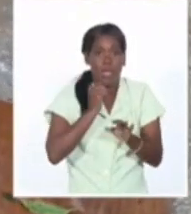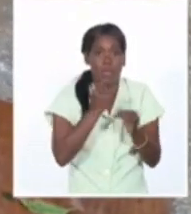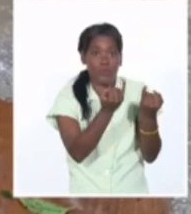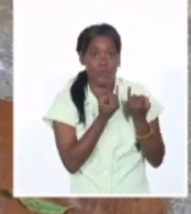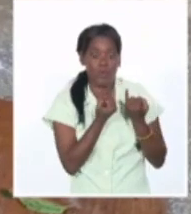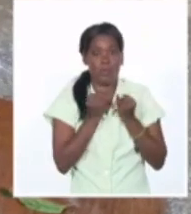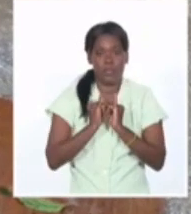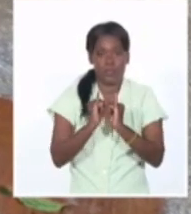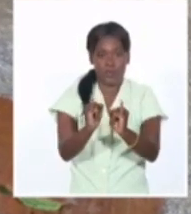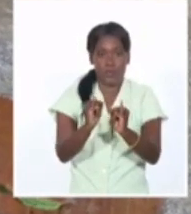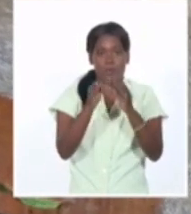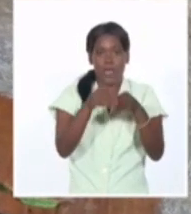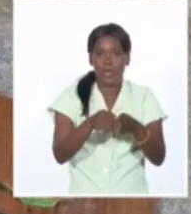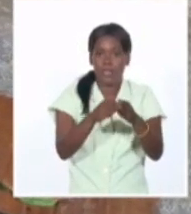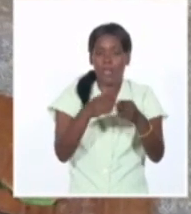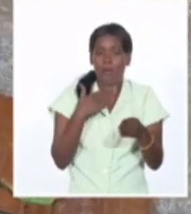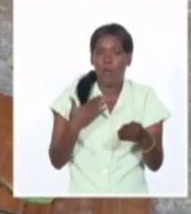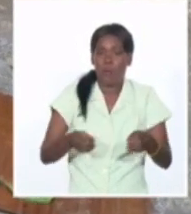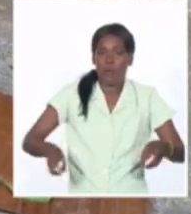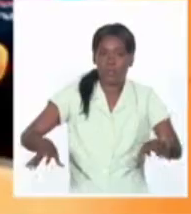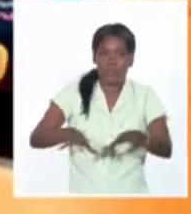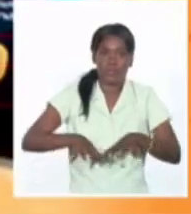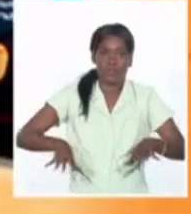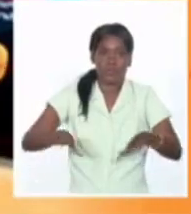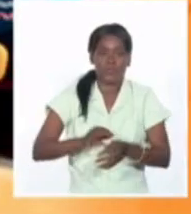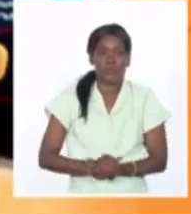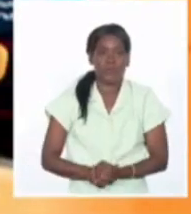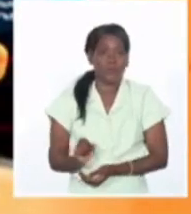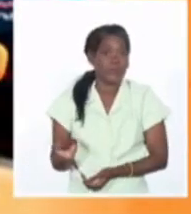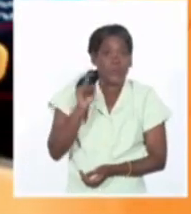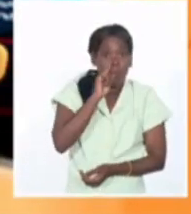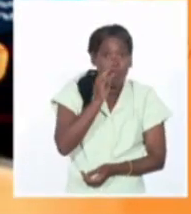la provincia de Granma. En breve estaremos saliendo para Jiguaní. Jiguaní hasta ahora es el